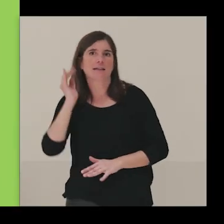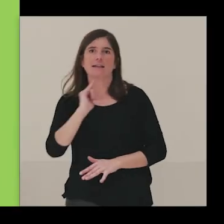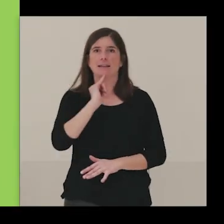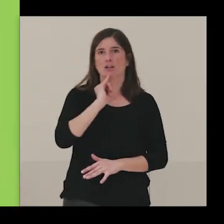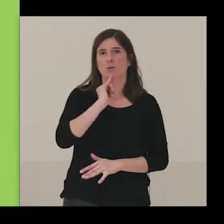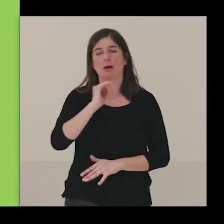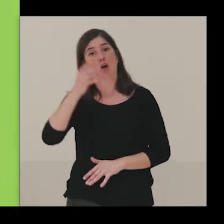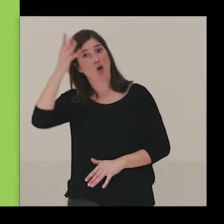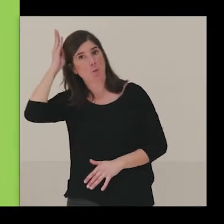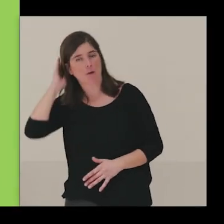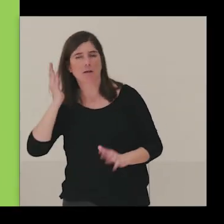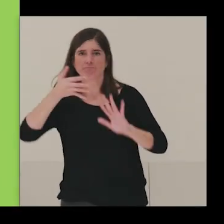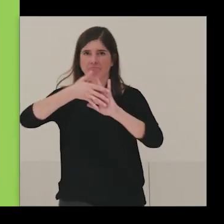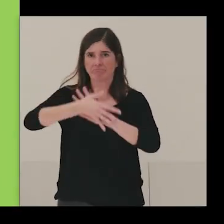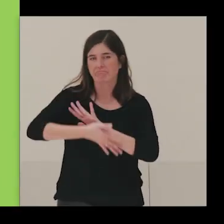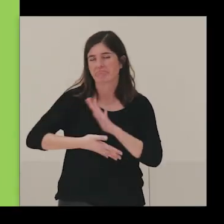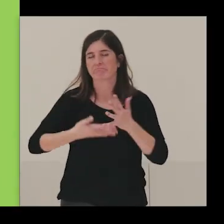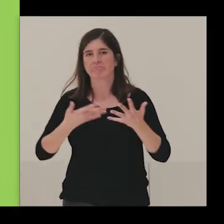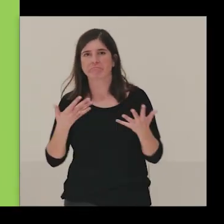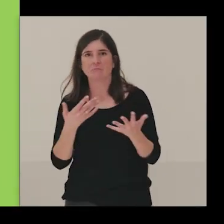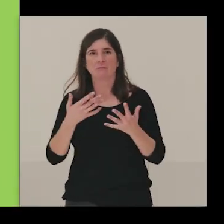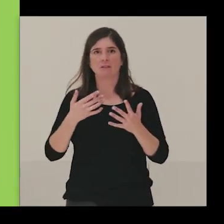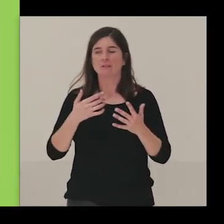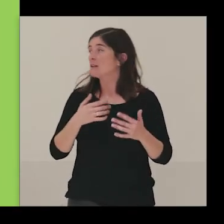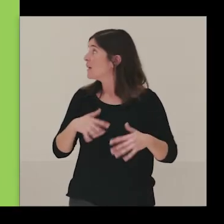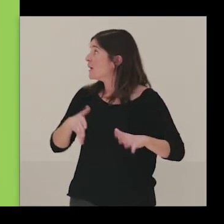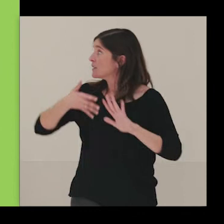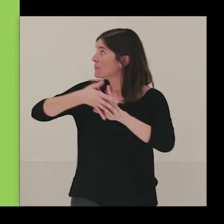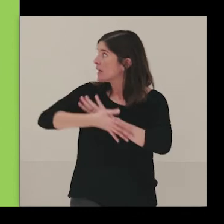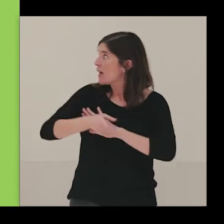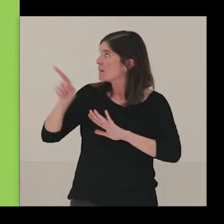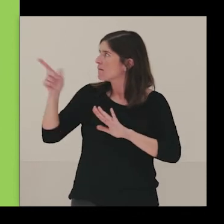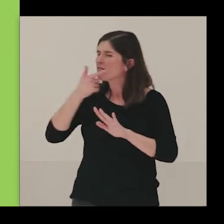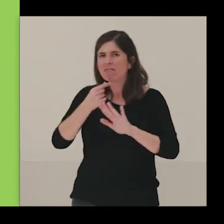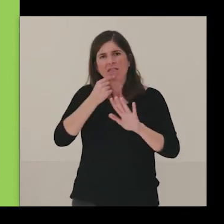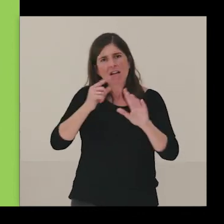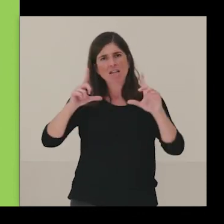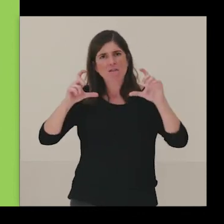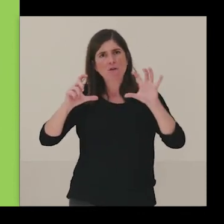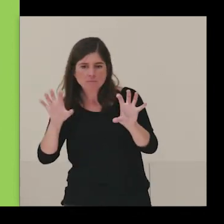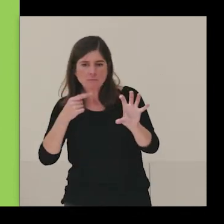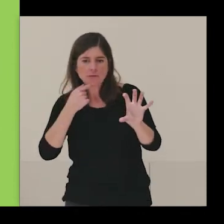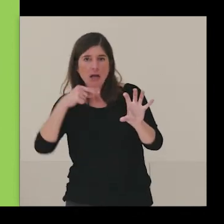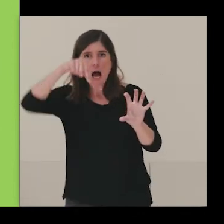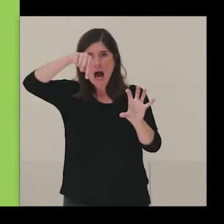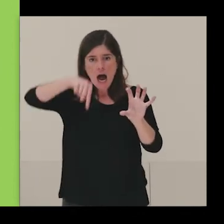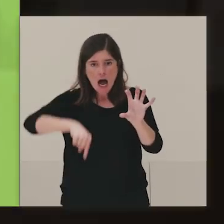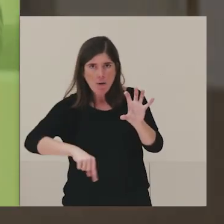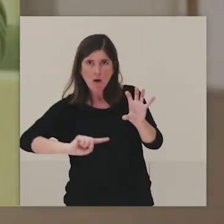Empezamos por la planta baja, con siempre esa correlación lógica, y continuamos luego por la planta primera.